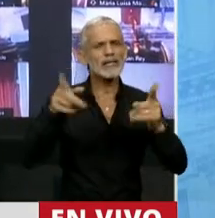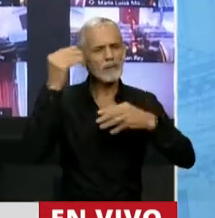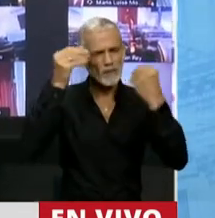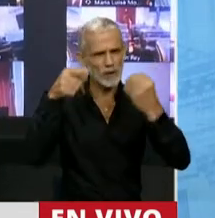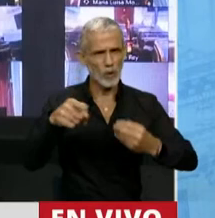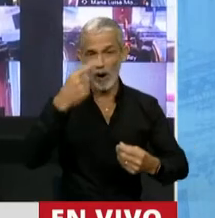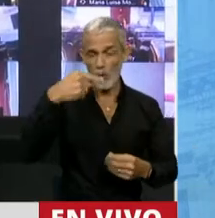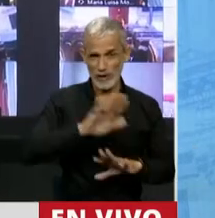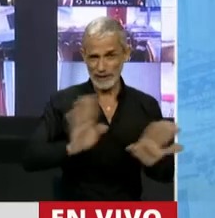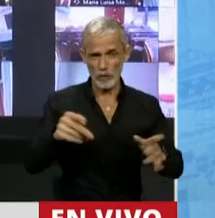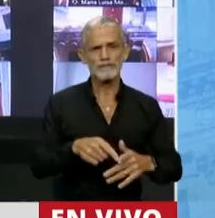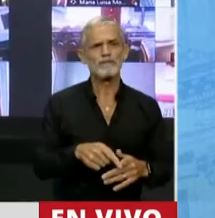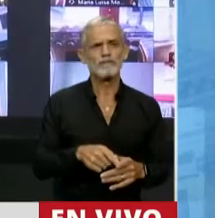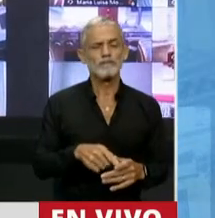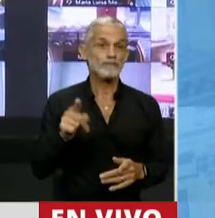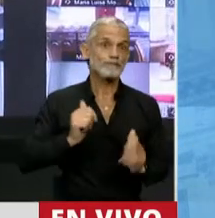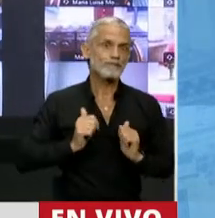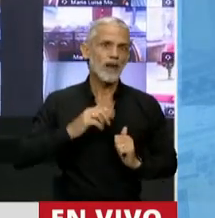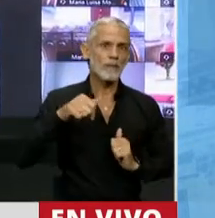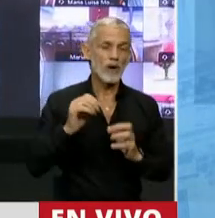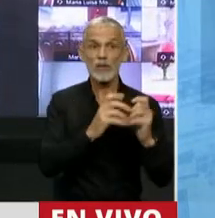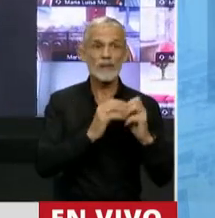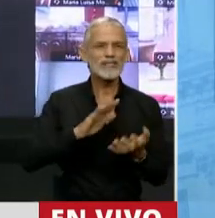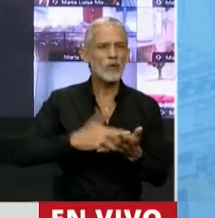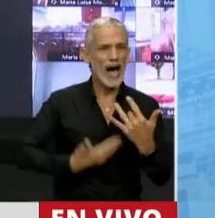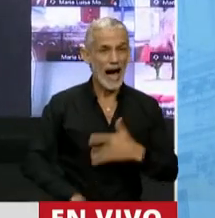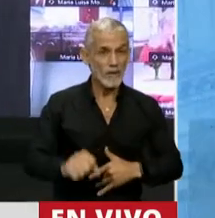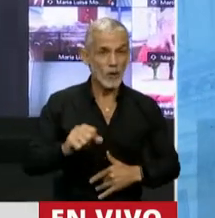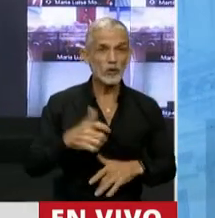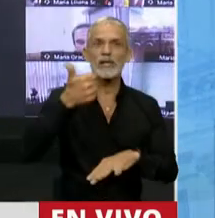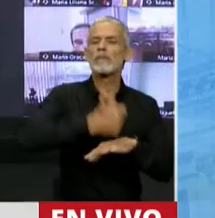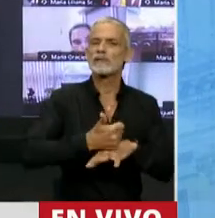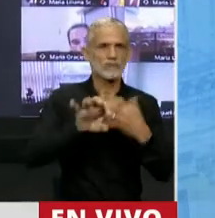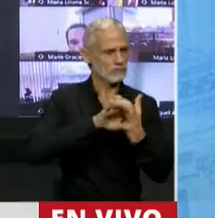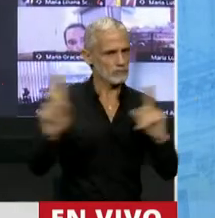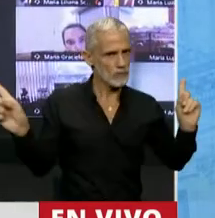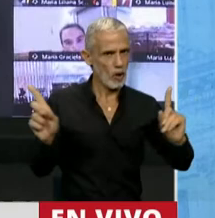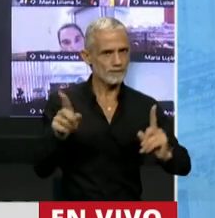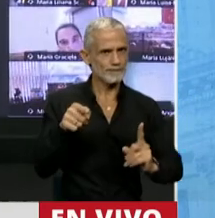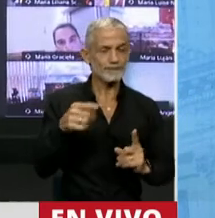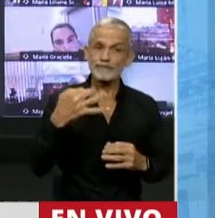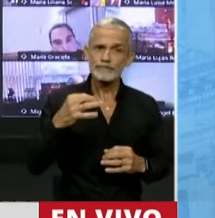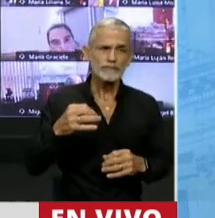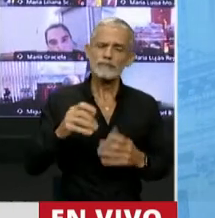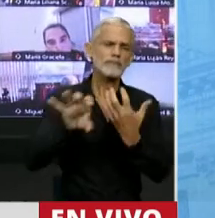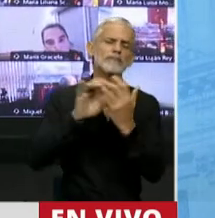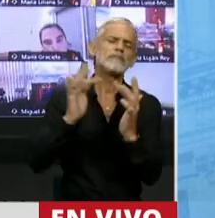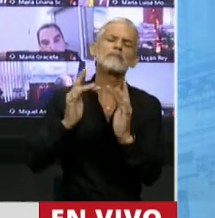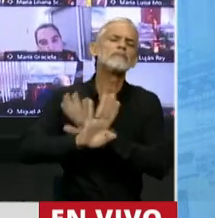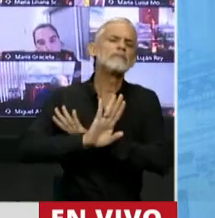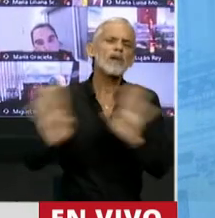Por último, presidente, espero que este debate del aborto sea presencial. Basta de